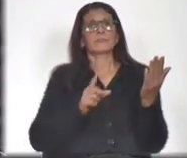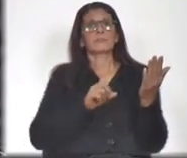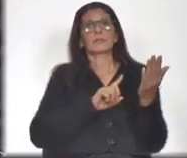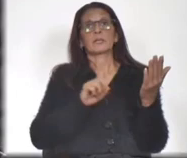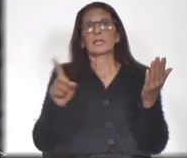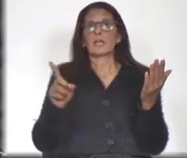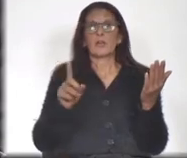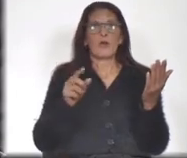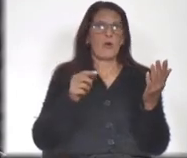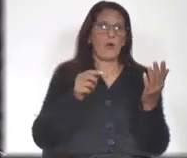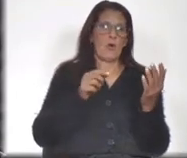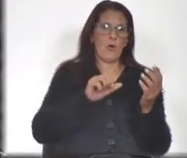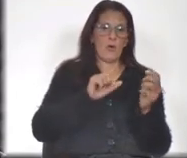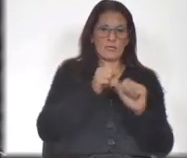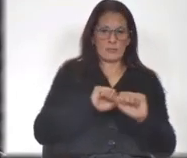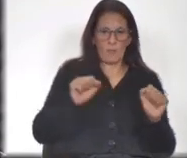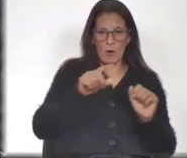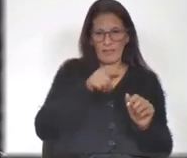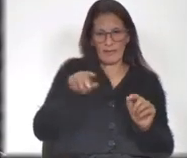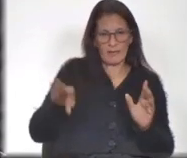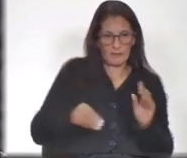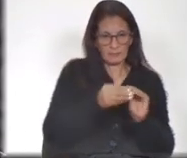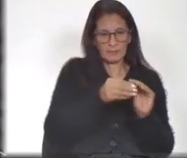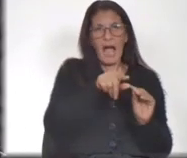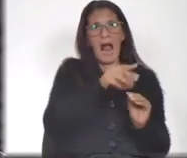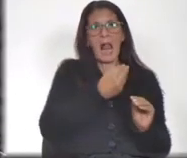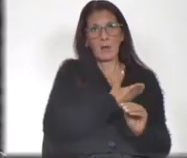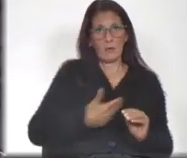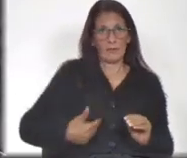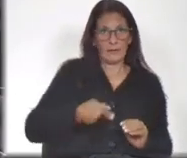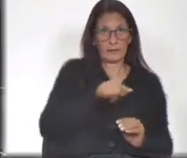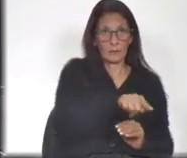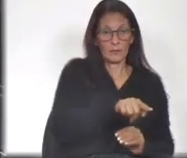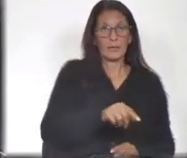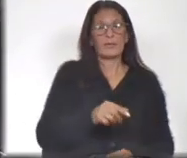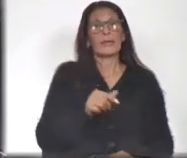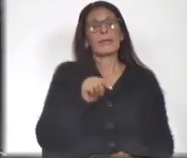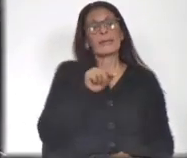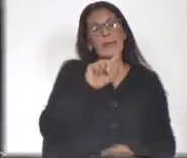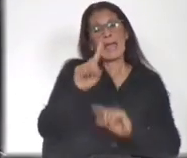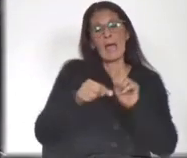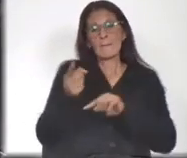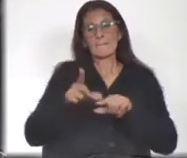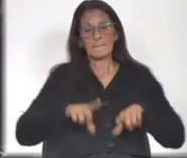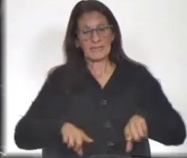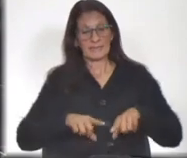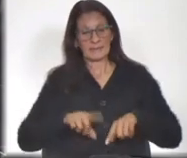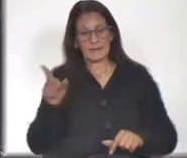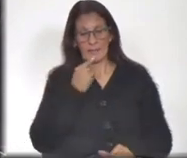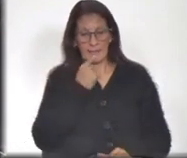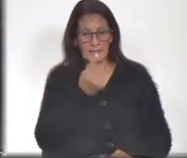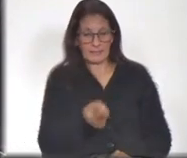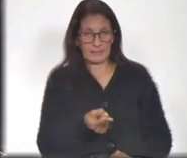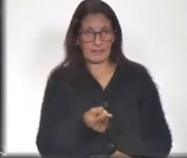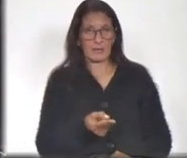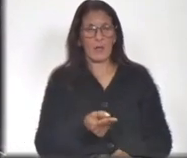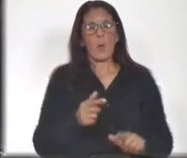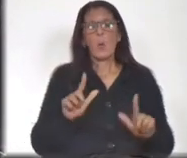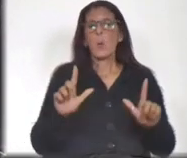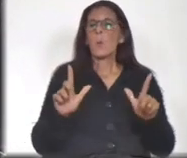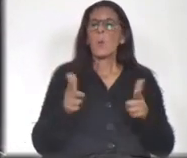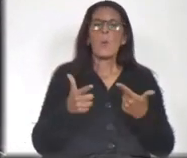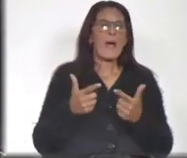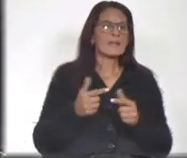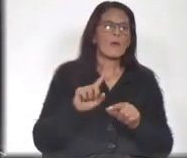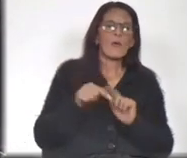es decir, no obliga al gobierno, pero después la señora ministra dice que no tenía